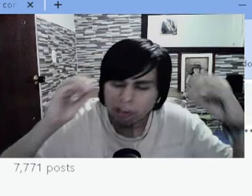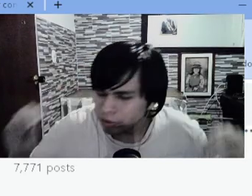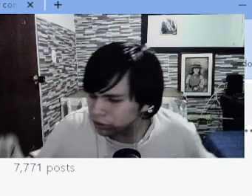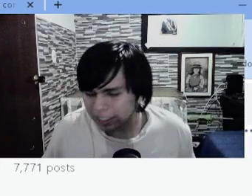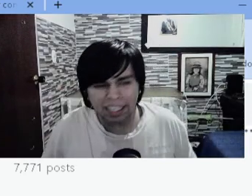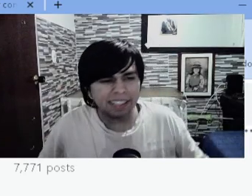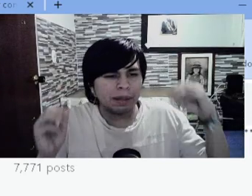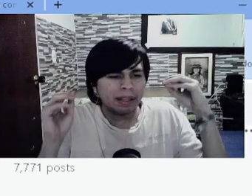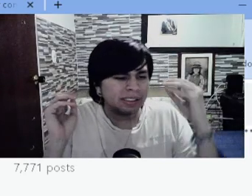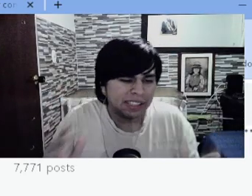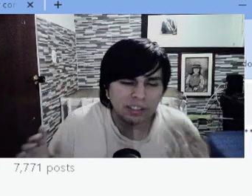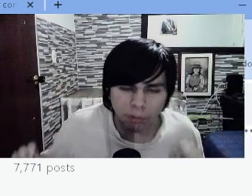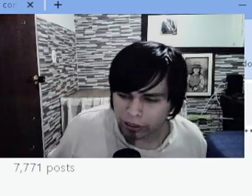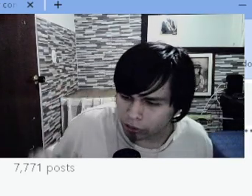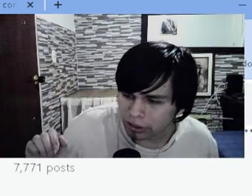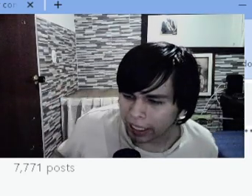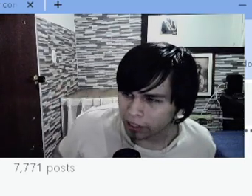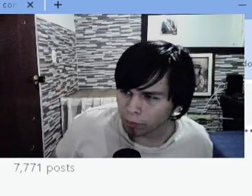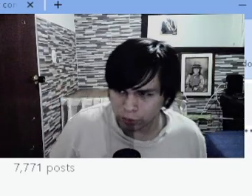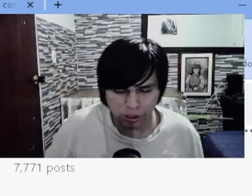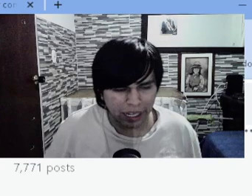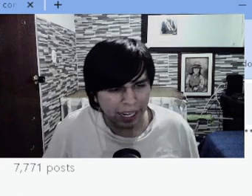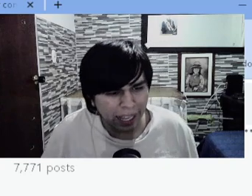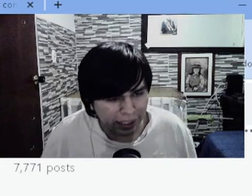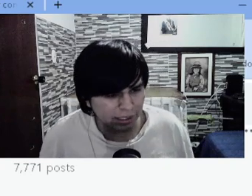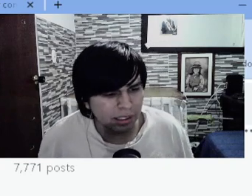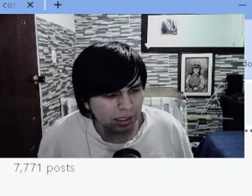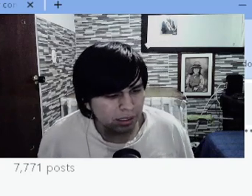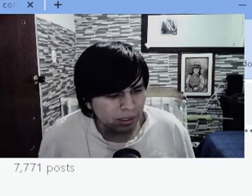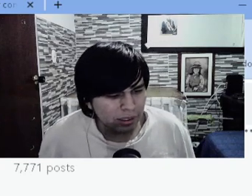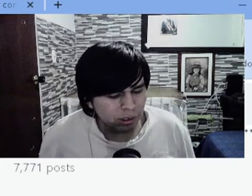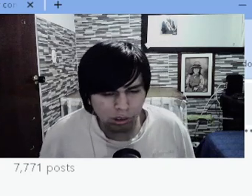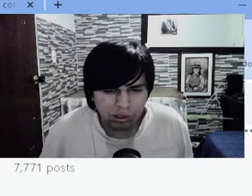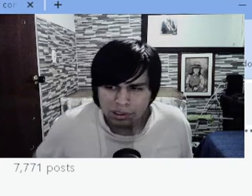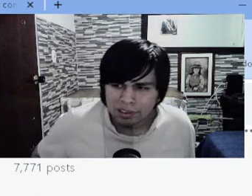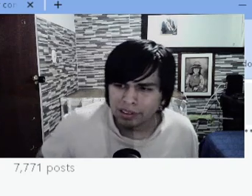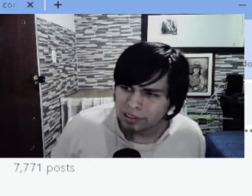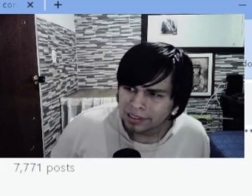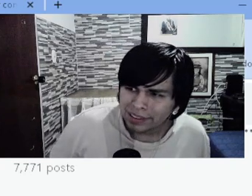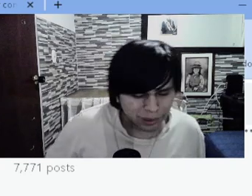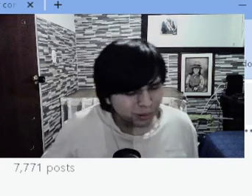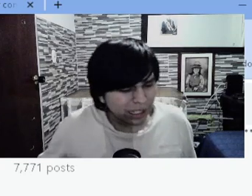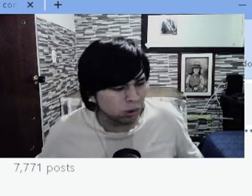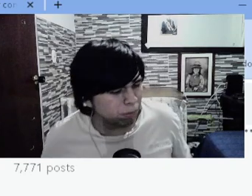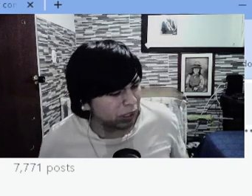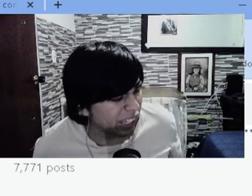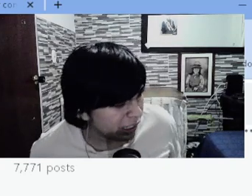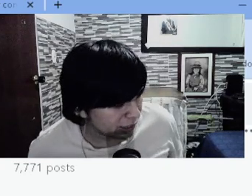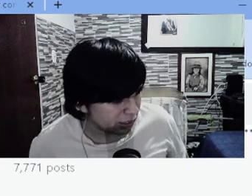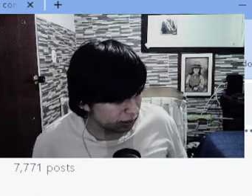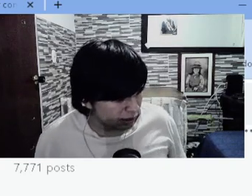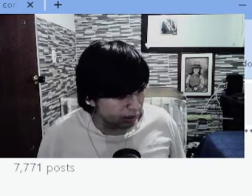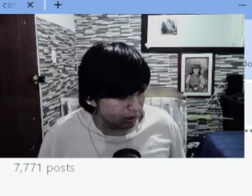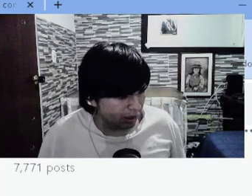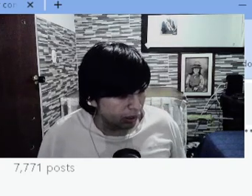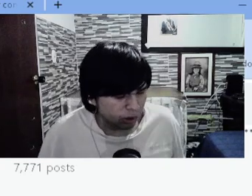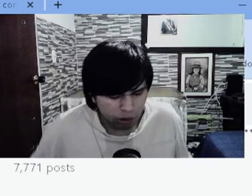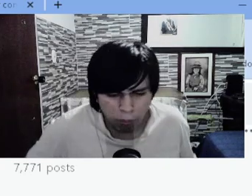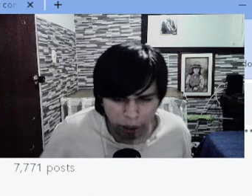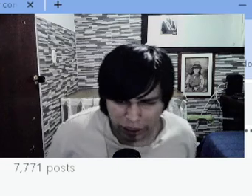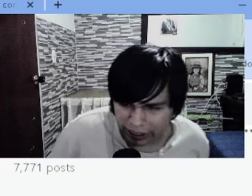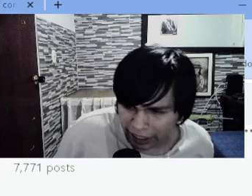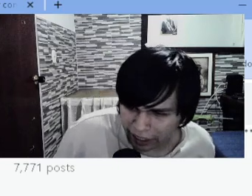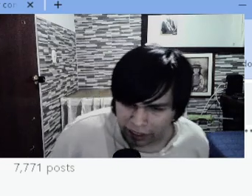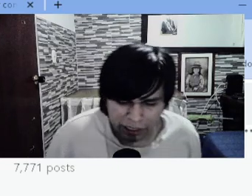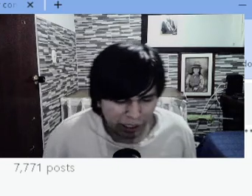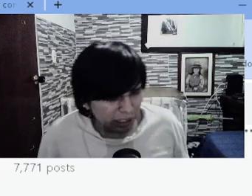vengan a contar que este que su partido se ha declarado oposicion galán eso es eso es una estupidez eso es